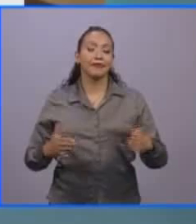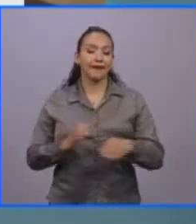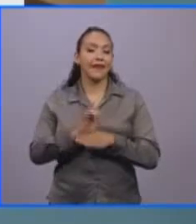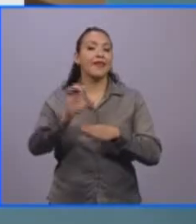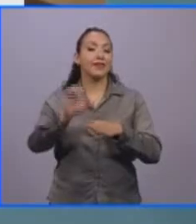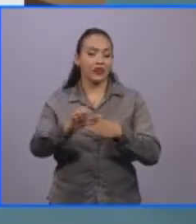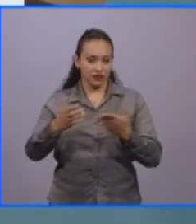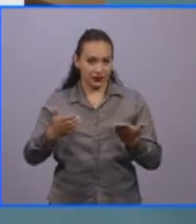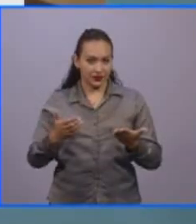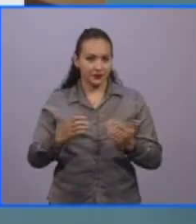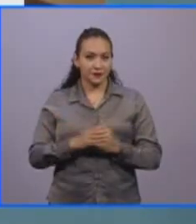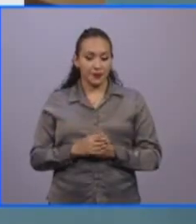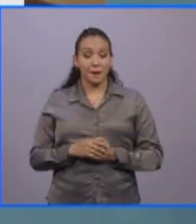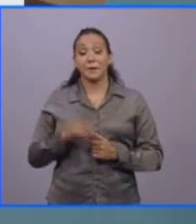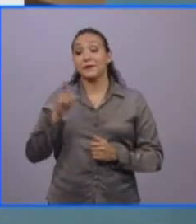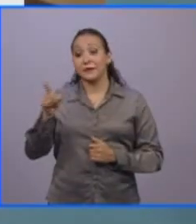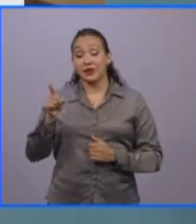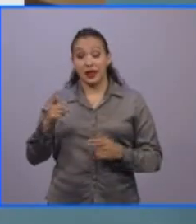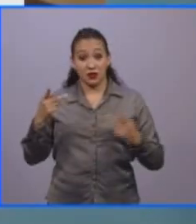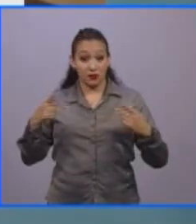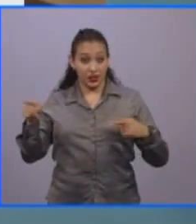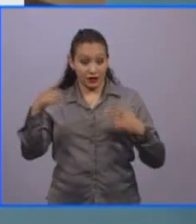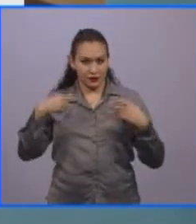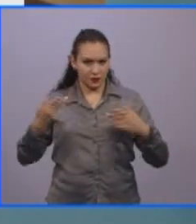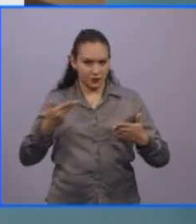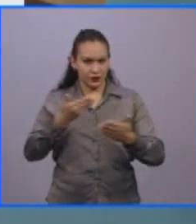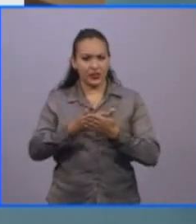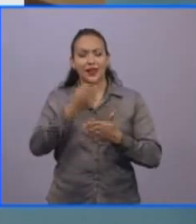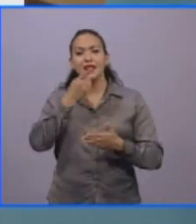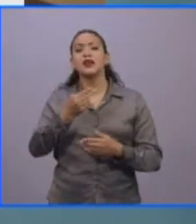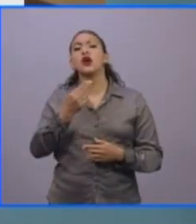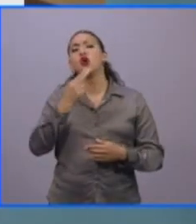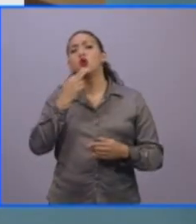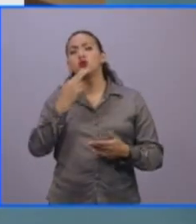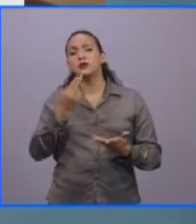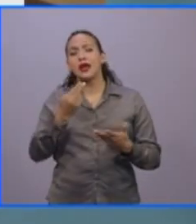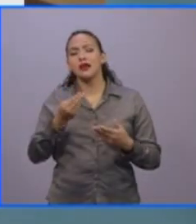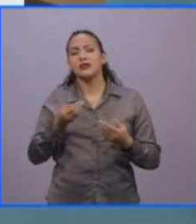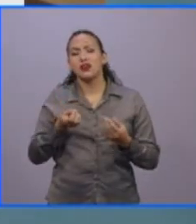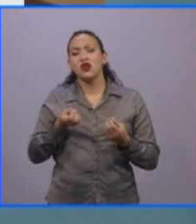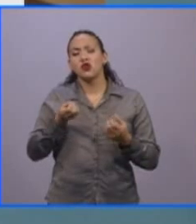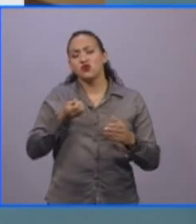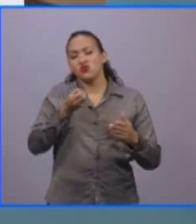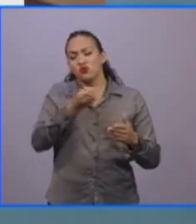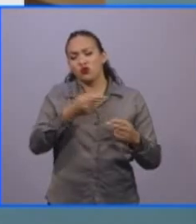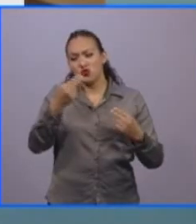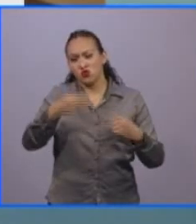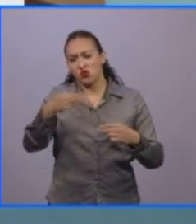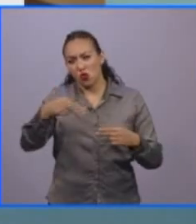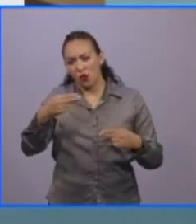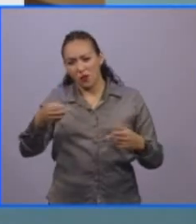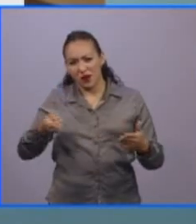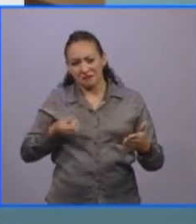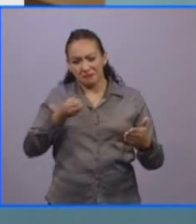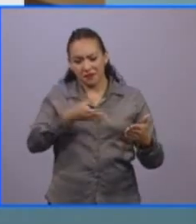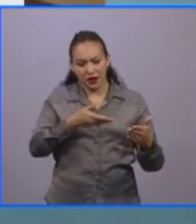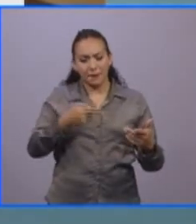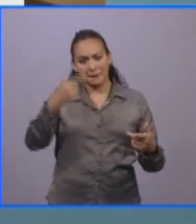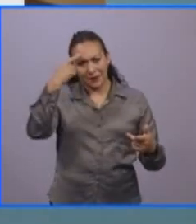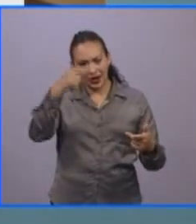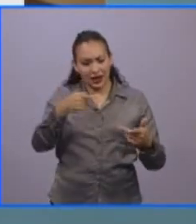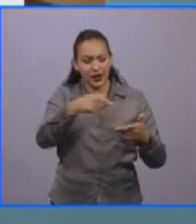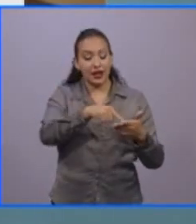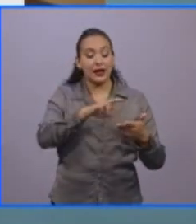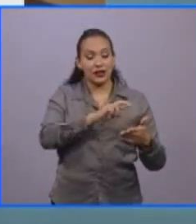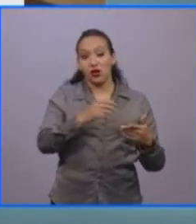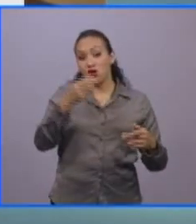Básicamente porque, distinto a lo que plantea la parte actora, el uso de apodos y sobrenombres no registrados impide a la autoridad